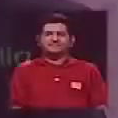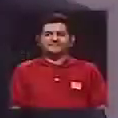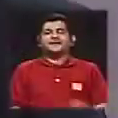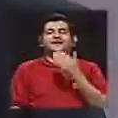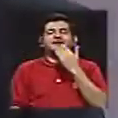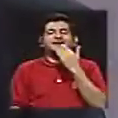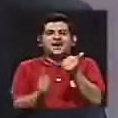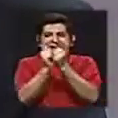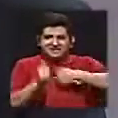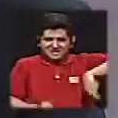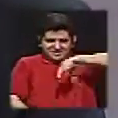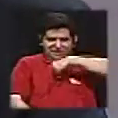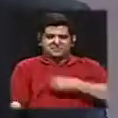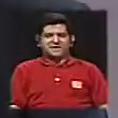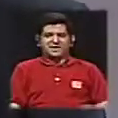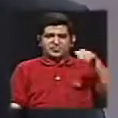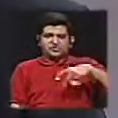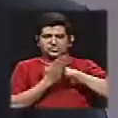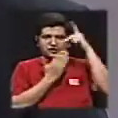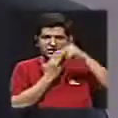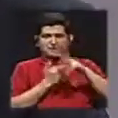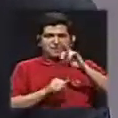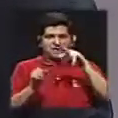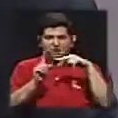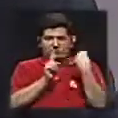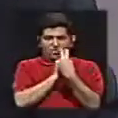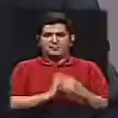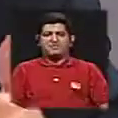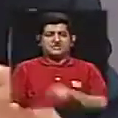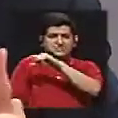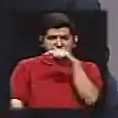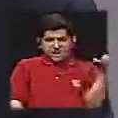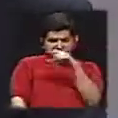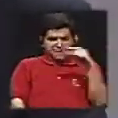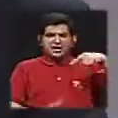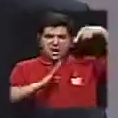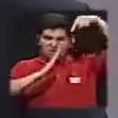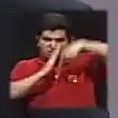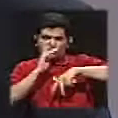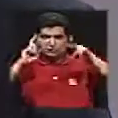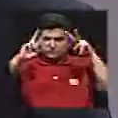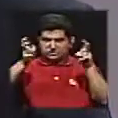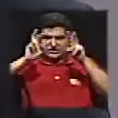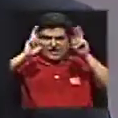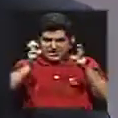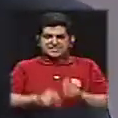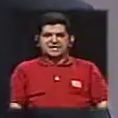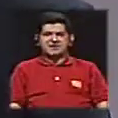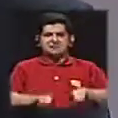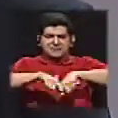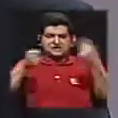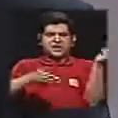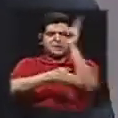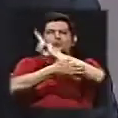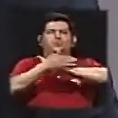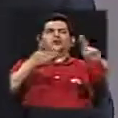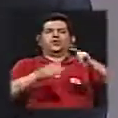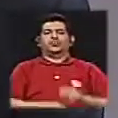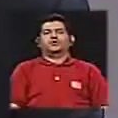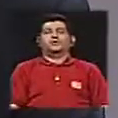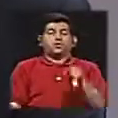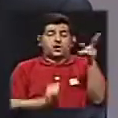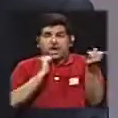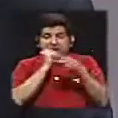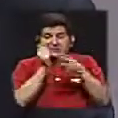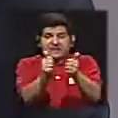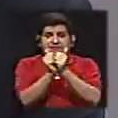Gracias por acompañarnos. Estamos en su programa Puntos de Vista, donde cada semana profundizamos en los temas del semanario Universidad. En esta